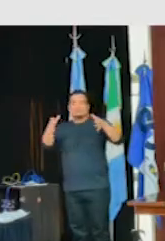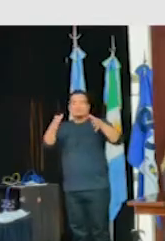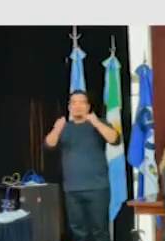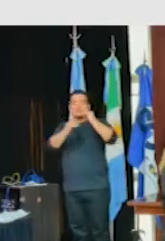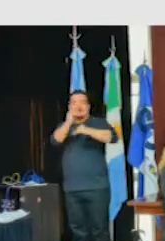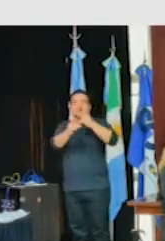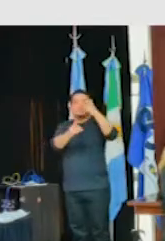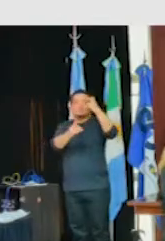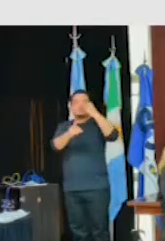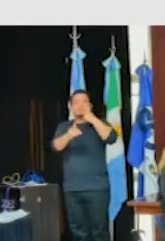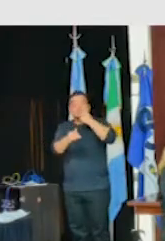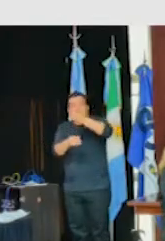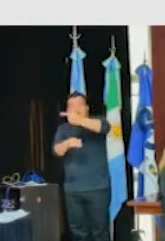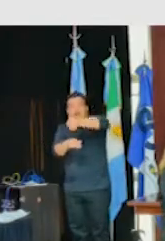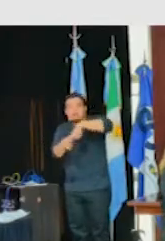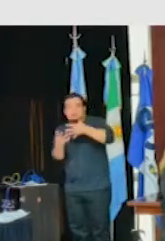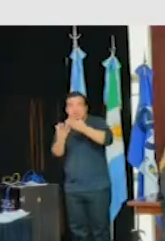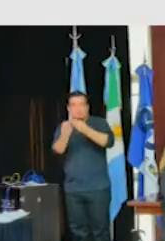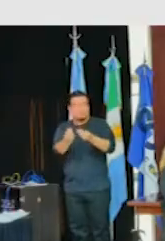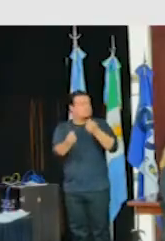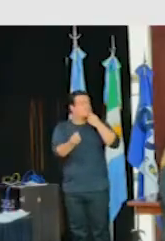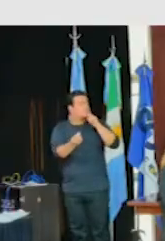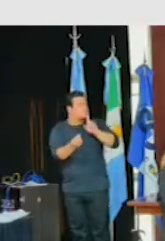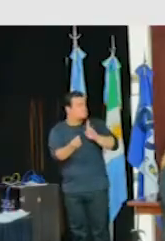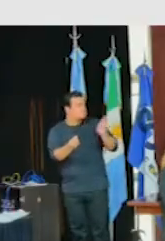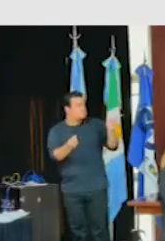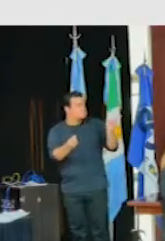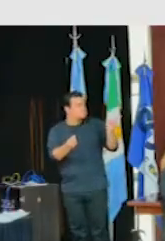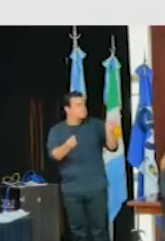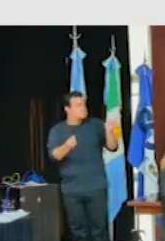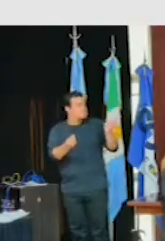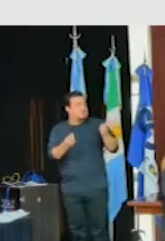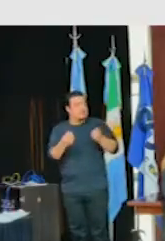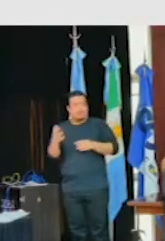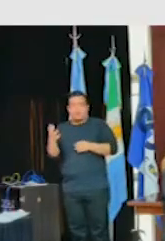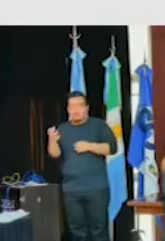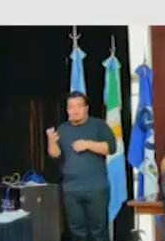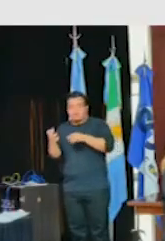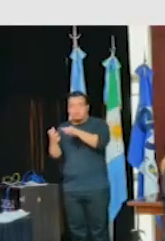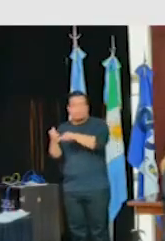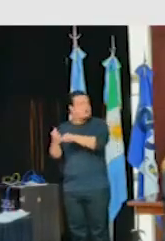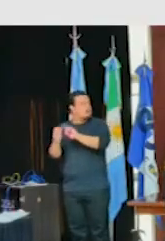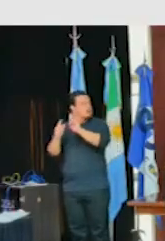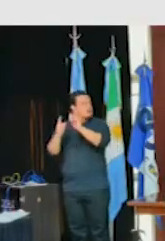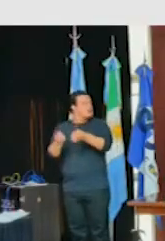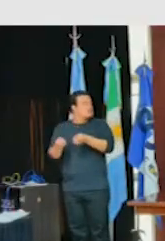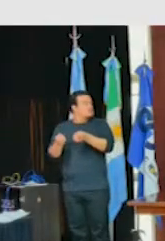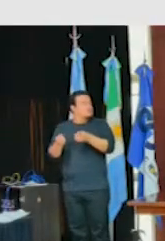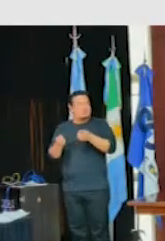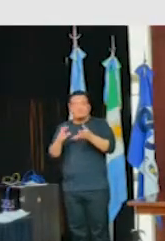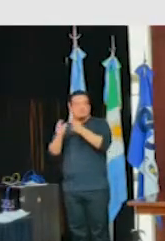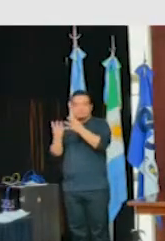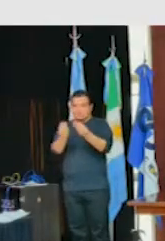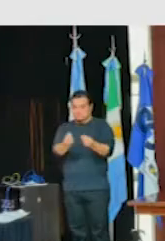un apoyabastón, un calzasaco, una esponja y un montón más. Mario Aguilar,